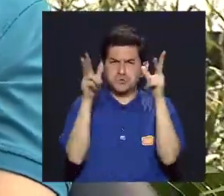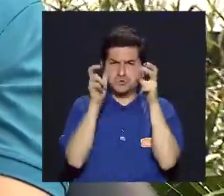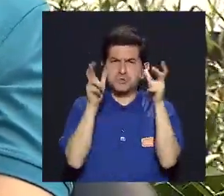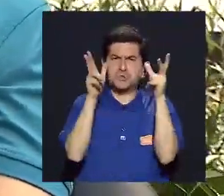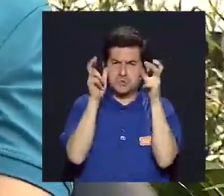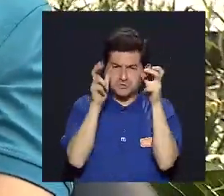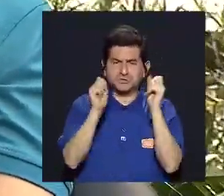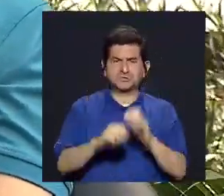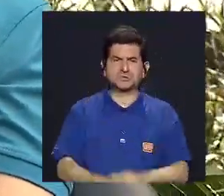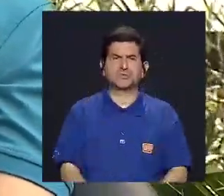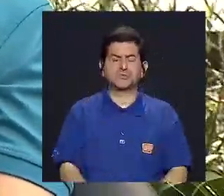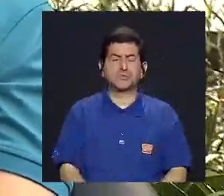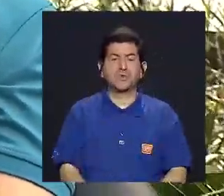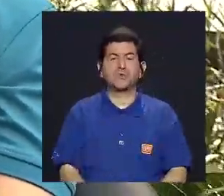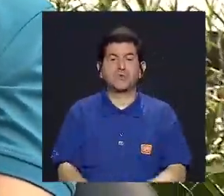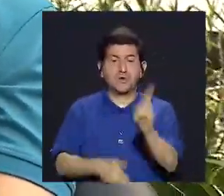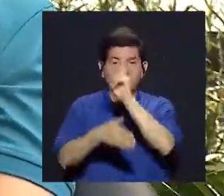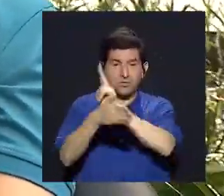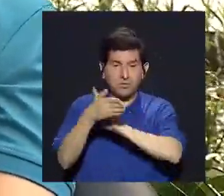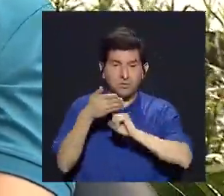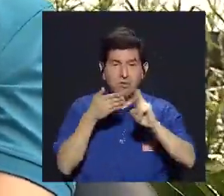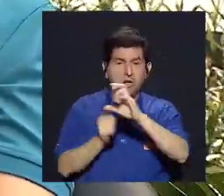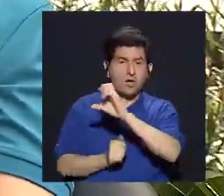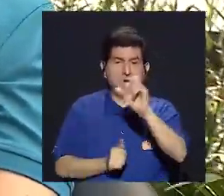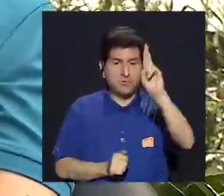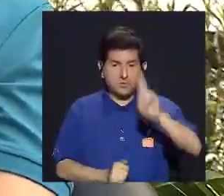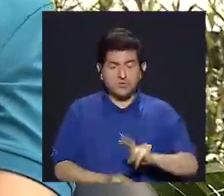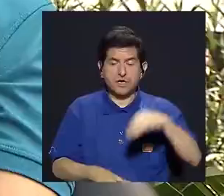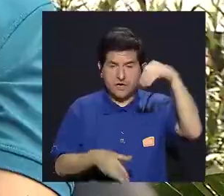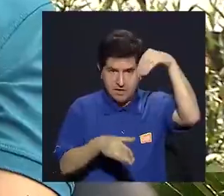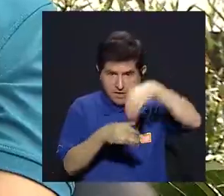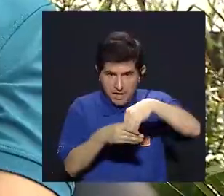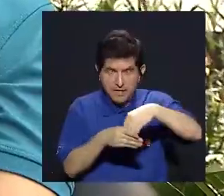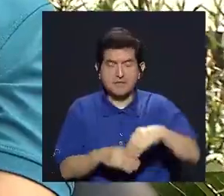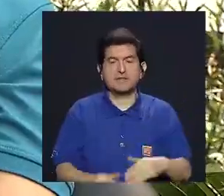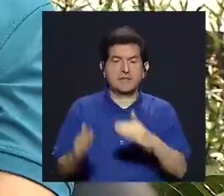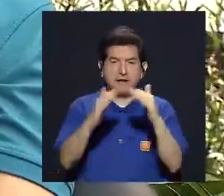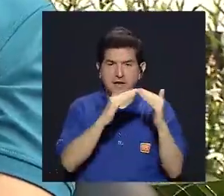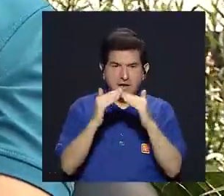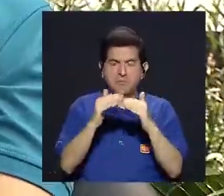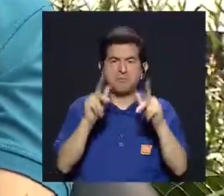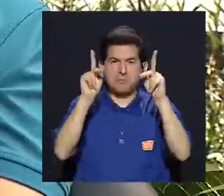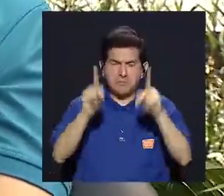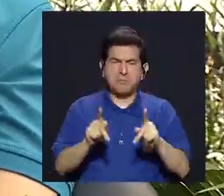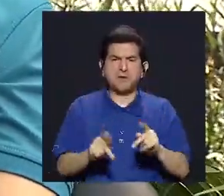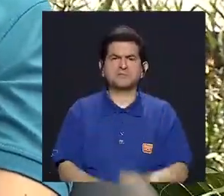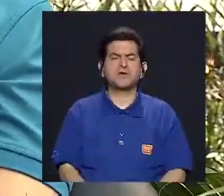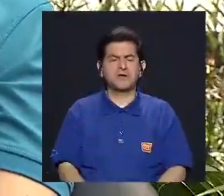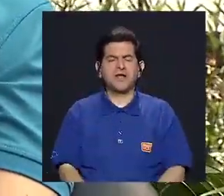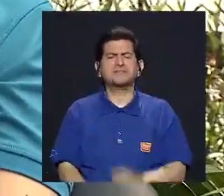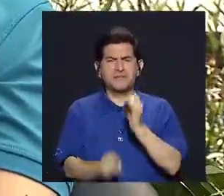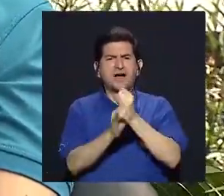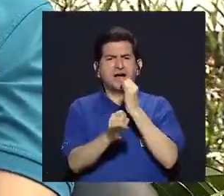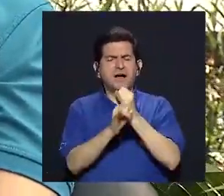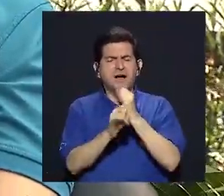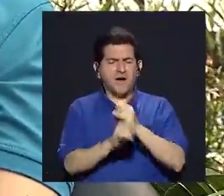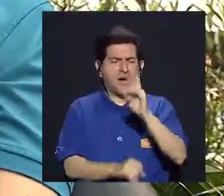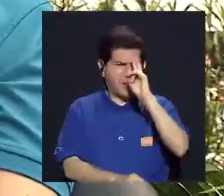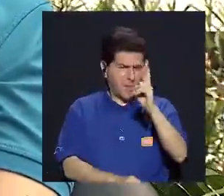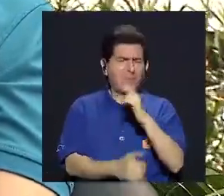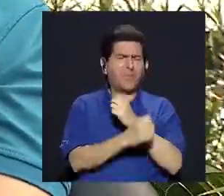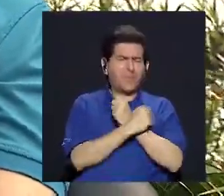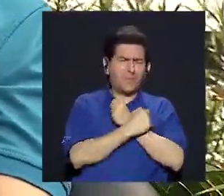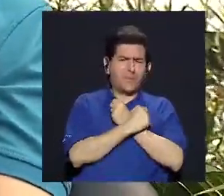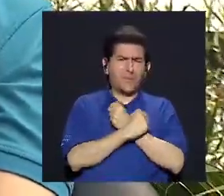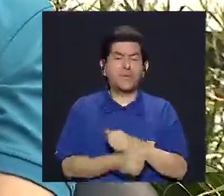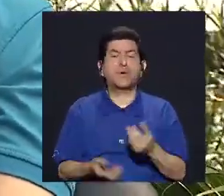percepción como le digo cuando la universidad de costa rica se involucra en la comunidad la percepción de la gente es de querer mucho en la institución pero